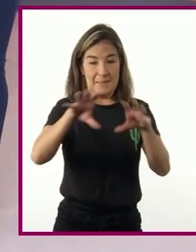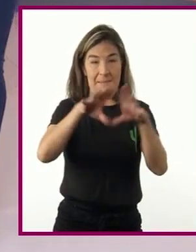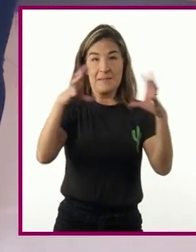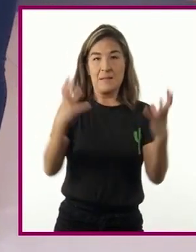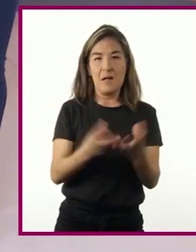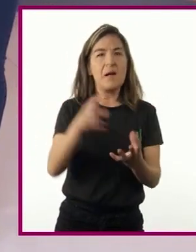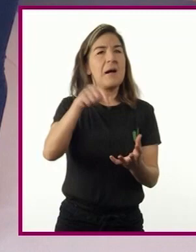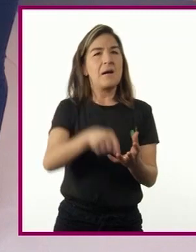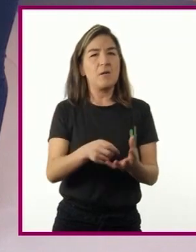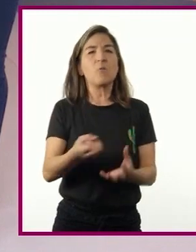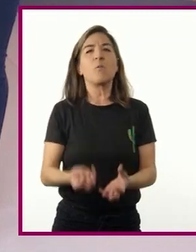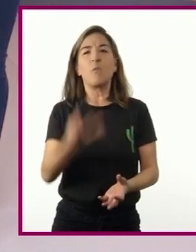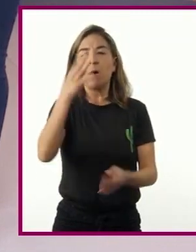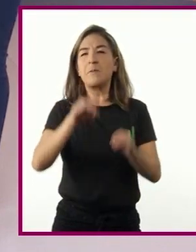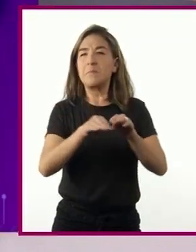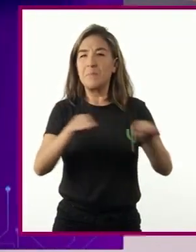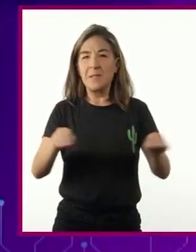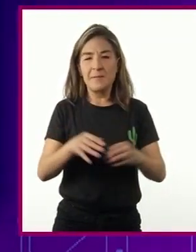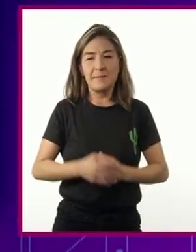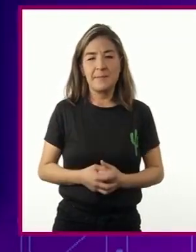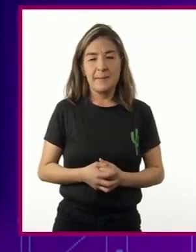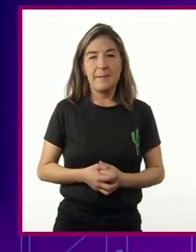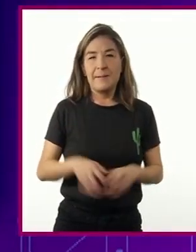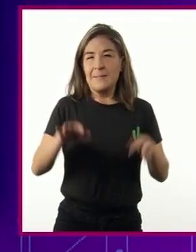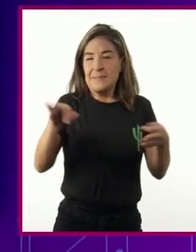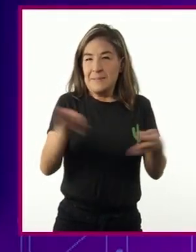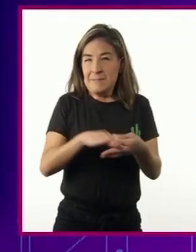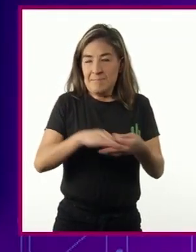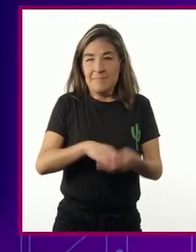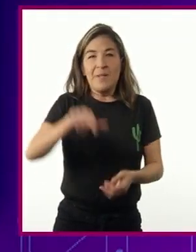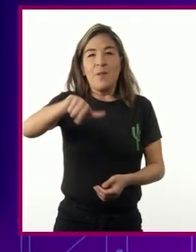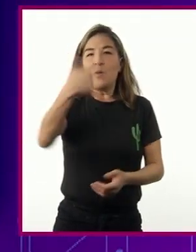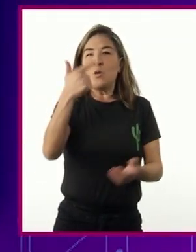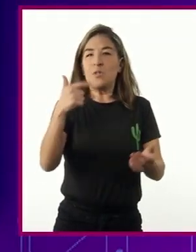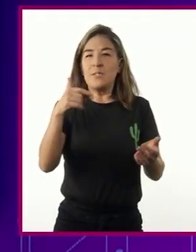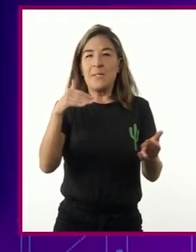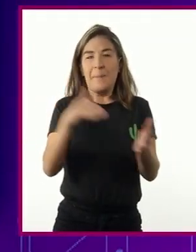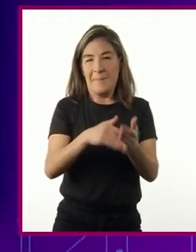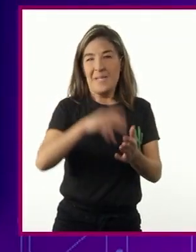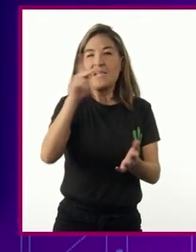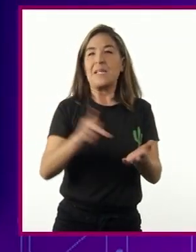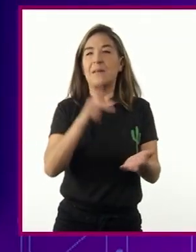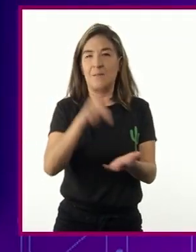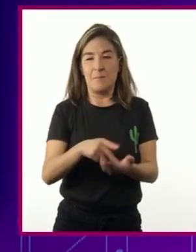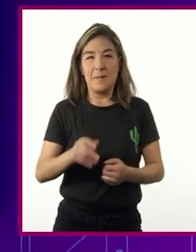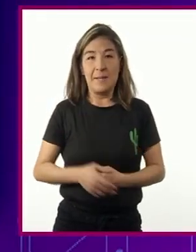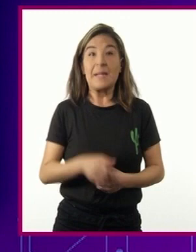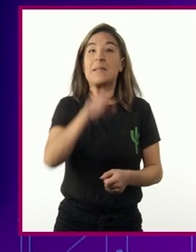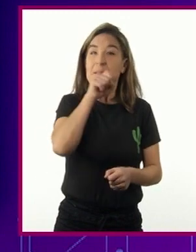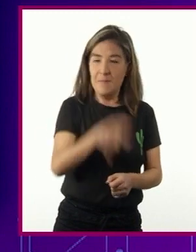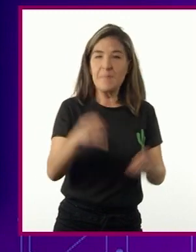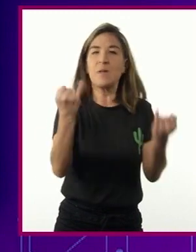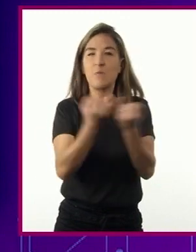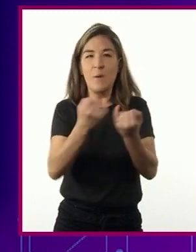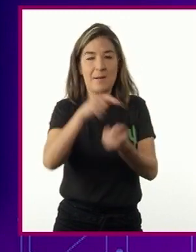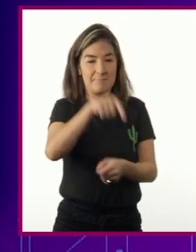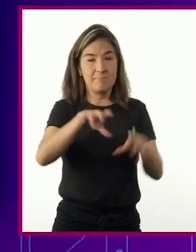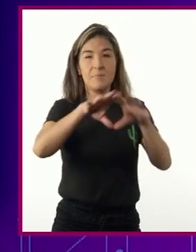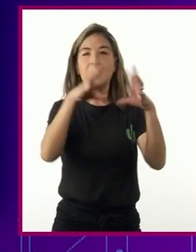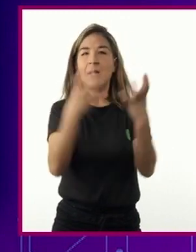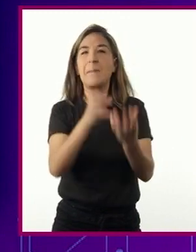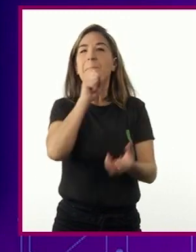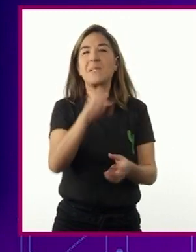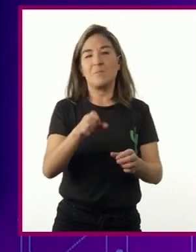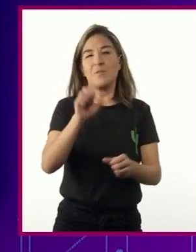su diámetro es de aproximadamente 12.000 kilómetros. A su vez, la Tierra forma parte del Sistema